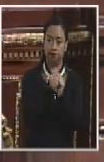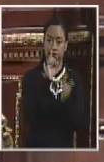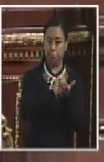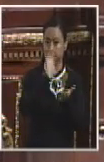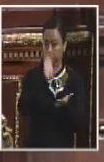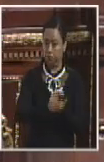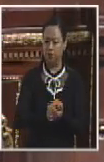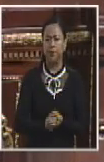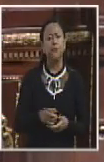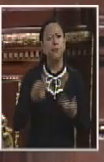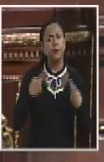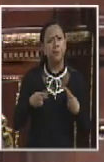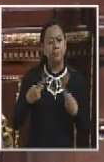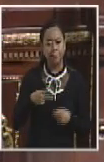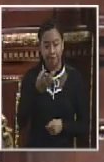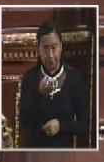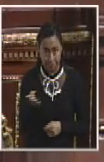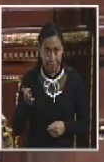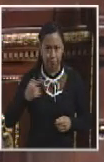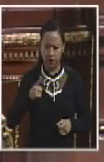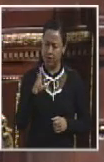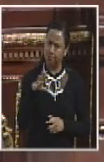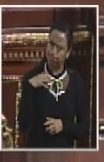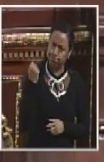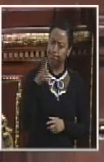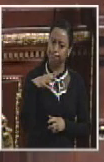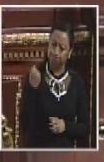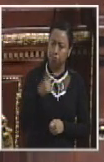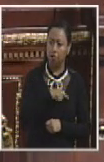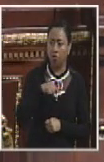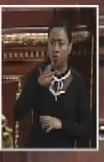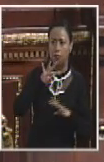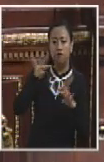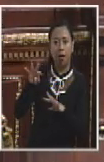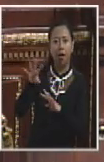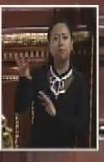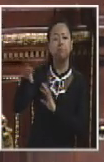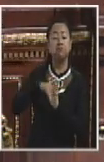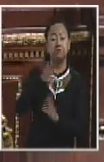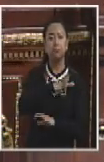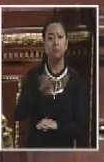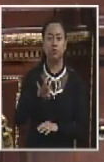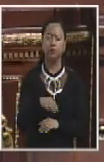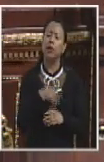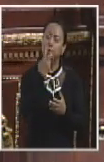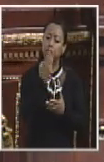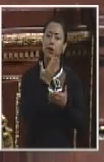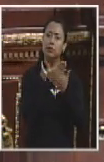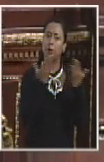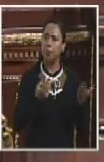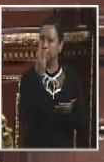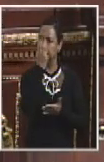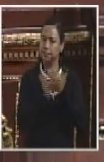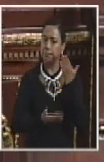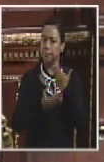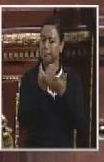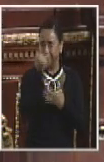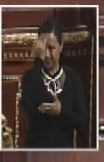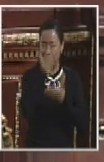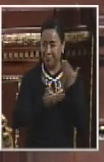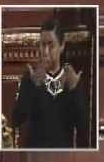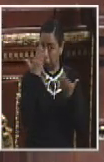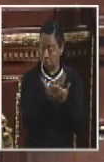A estas personas que son ejemplo de esfuerzo y perseverancia, esta iniciativa busca aumentar el